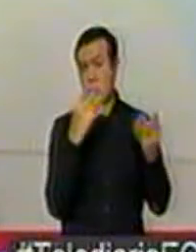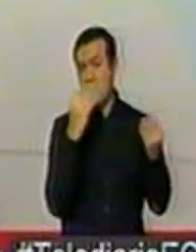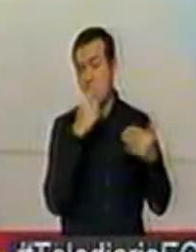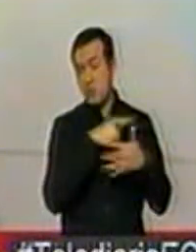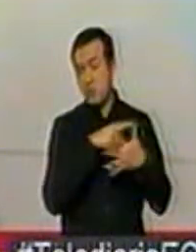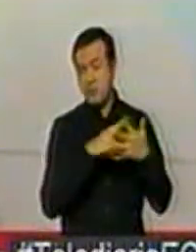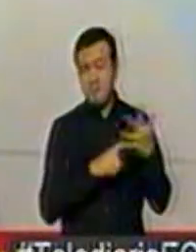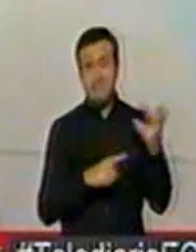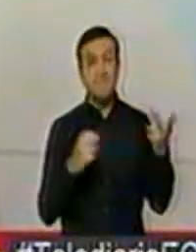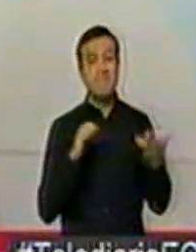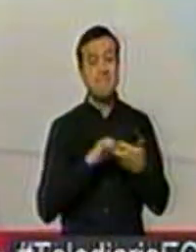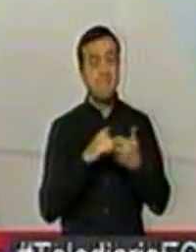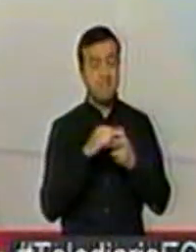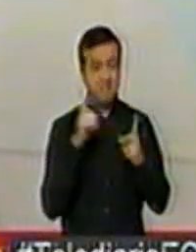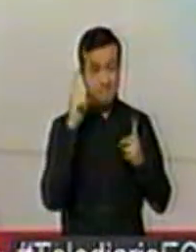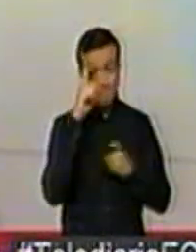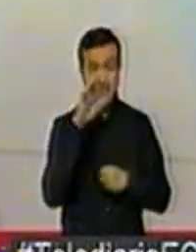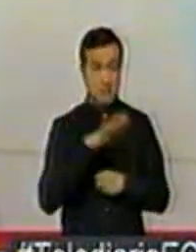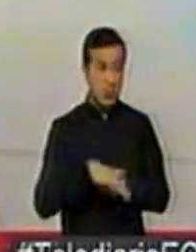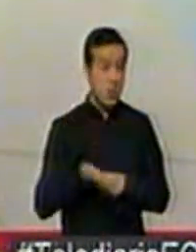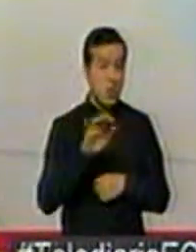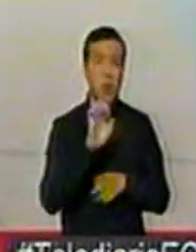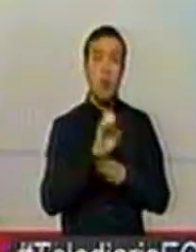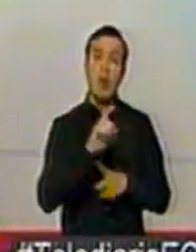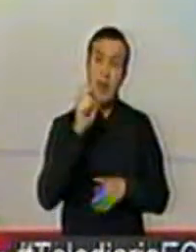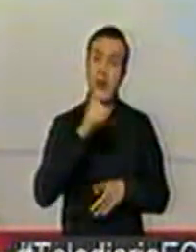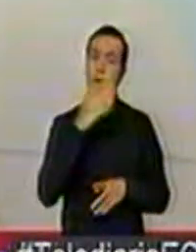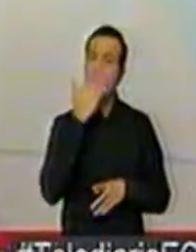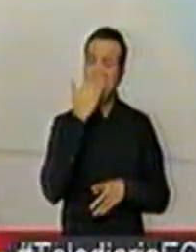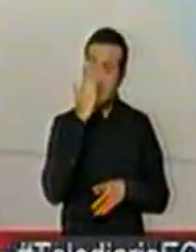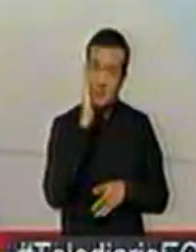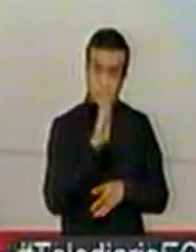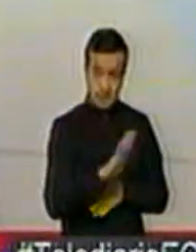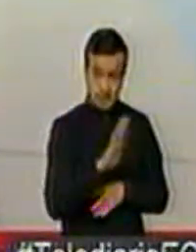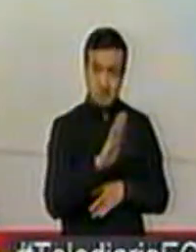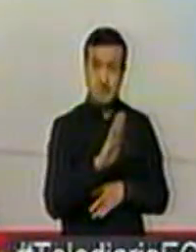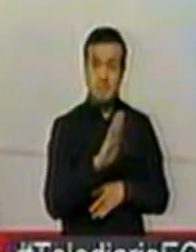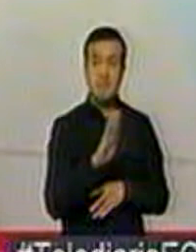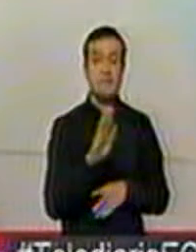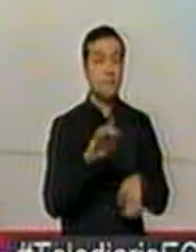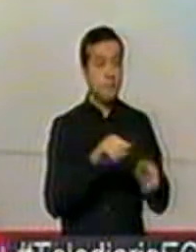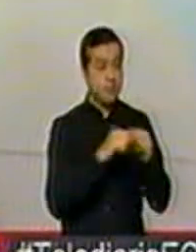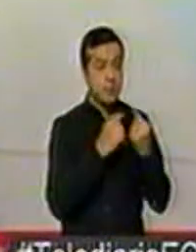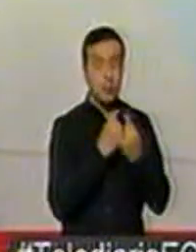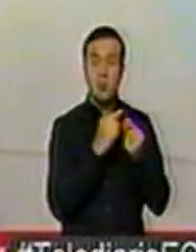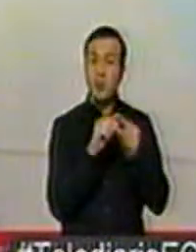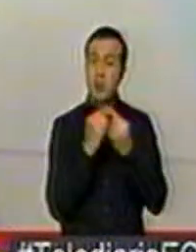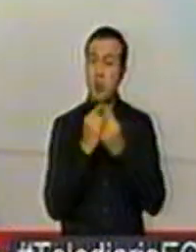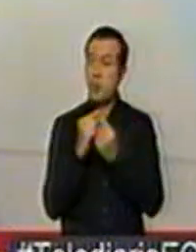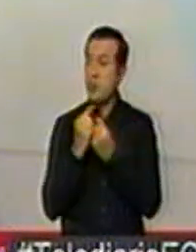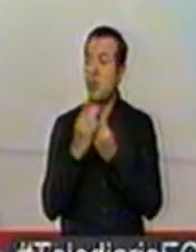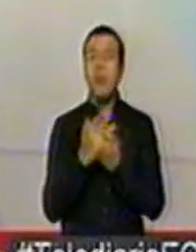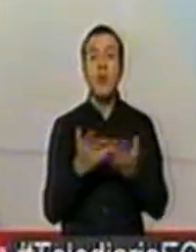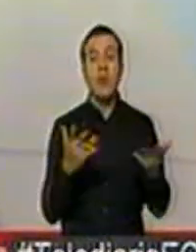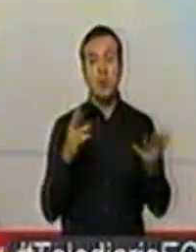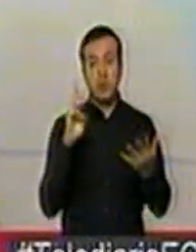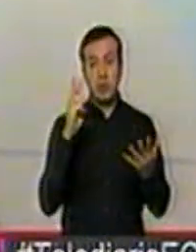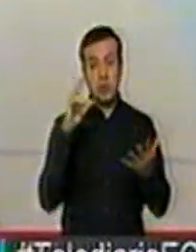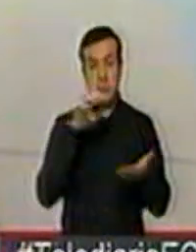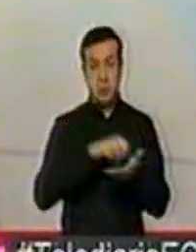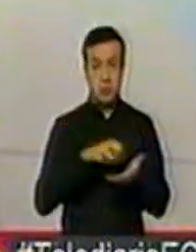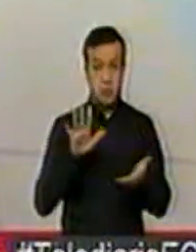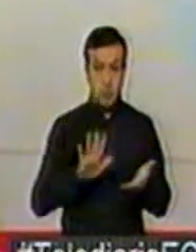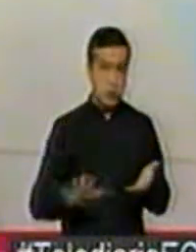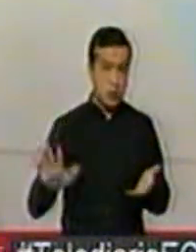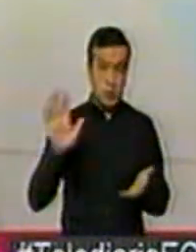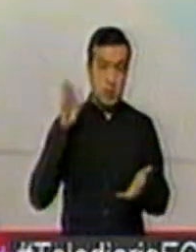que son muy graves que el país necesita enfrentarlos. Durante las mesas se recorrió alrededor de 16 provincias, se